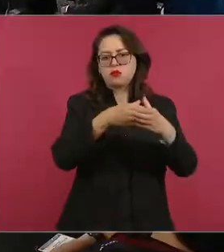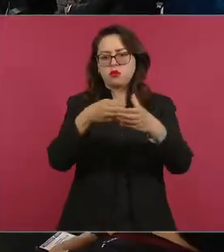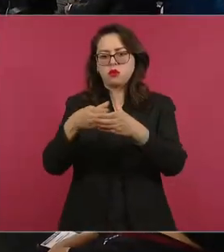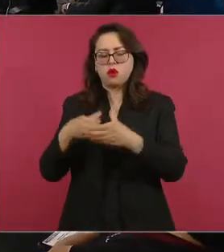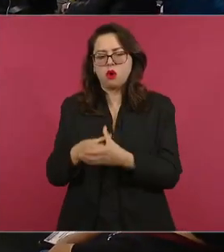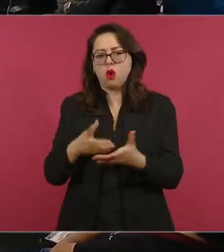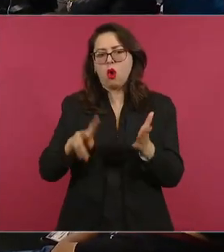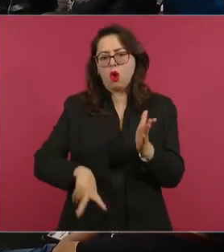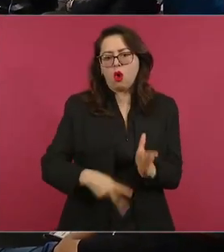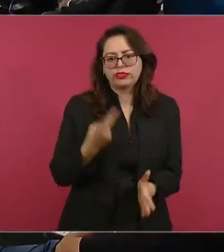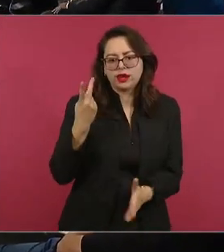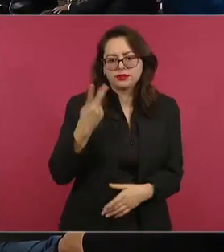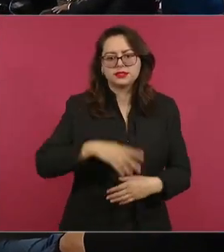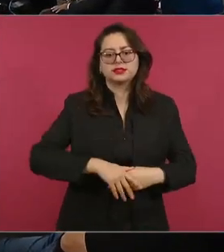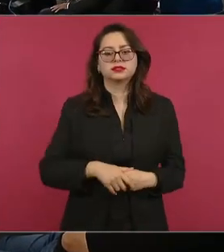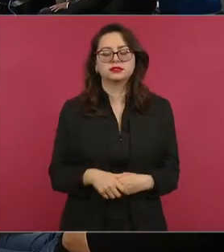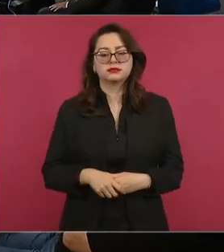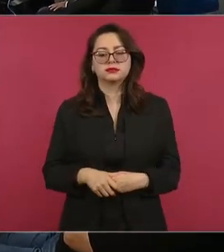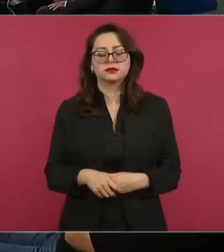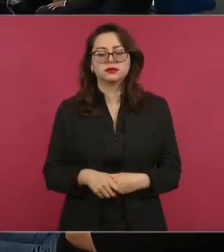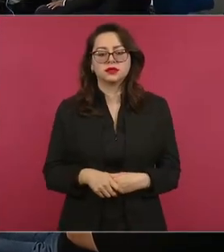Seguimos avanzando.